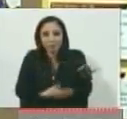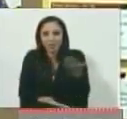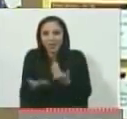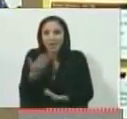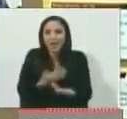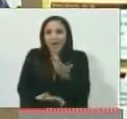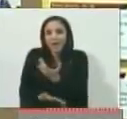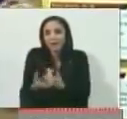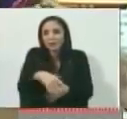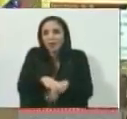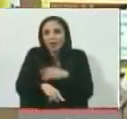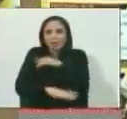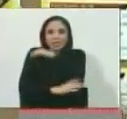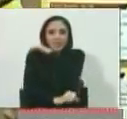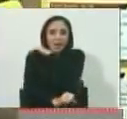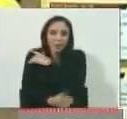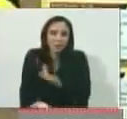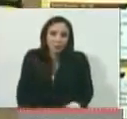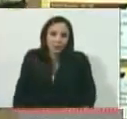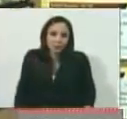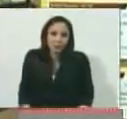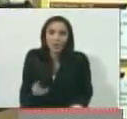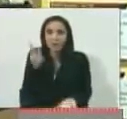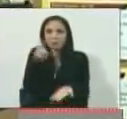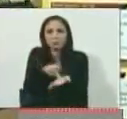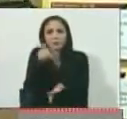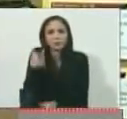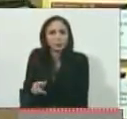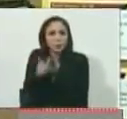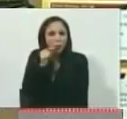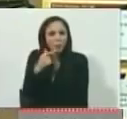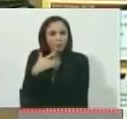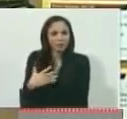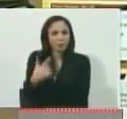negocio. Ahí se presentó Ismael García.